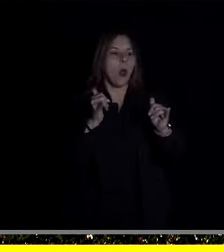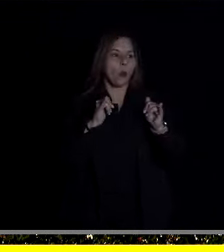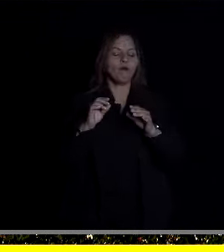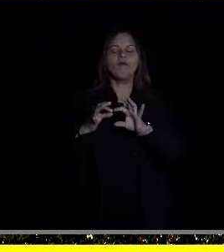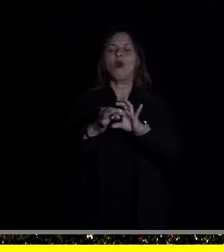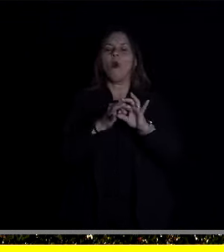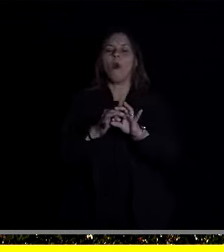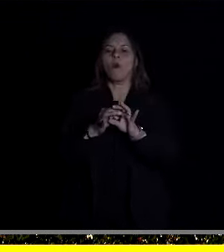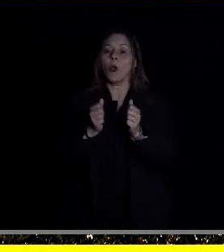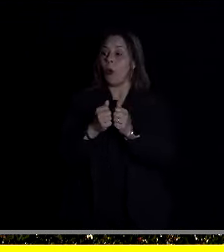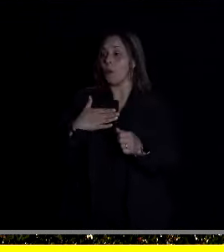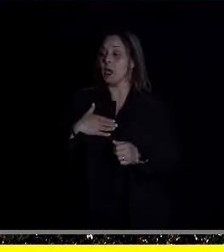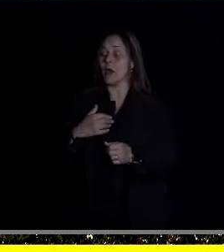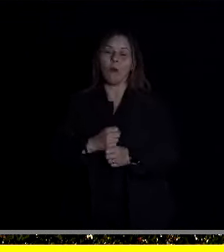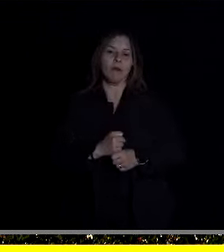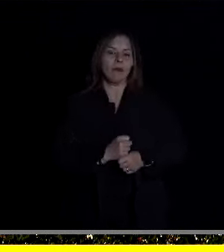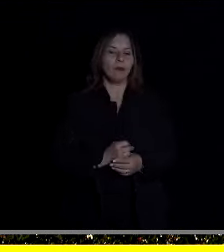junto conmigo.